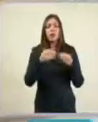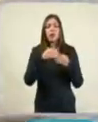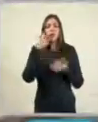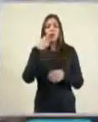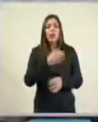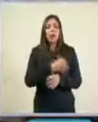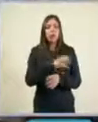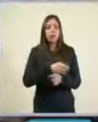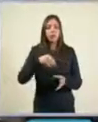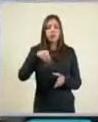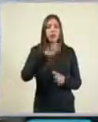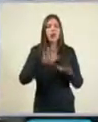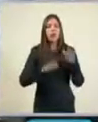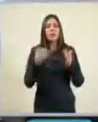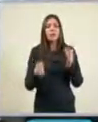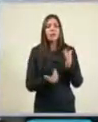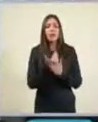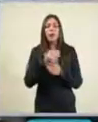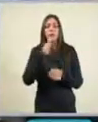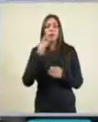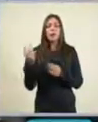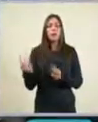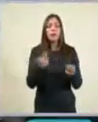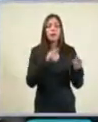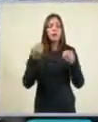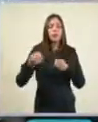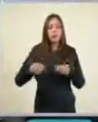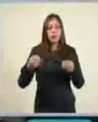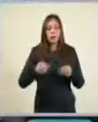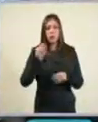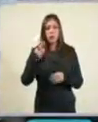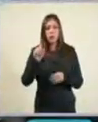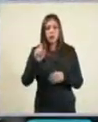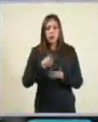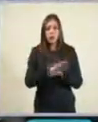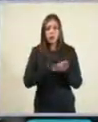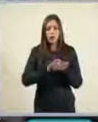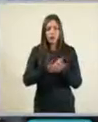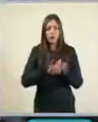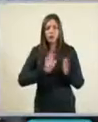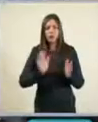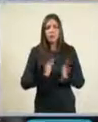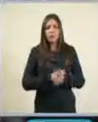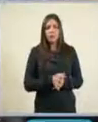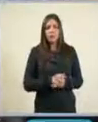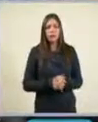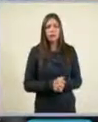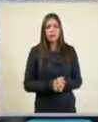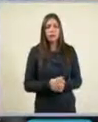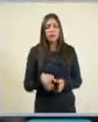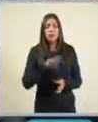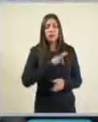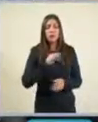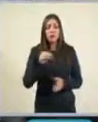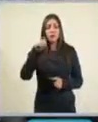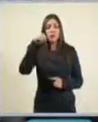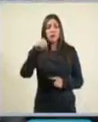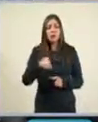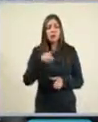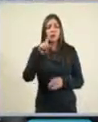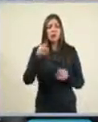Sí, pues entiende, digo, en las mañanas andamos Échame, como échame. mamás corriendo. Aquí Los tantita cortamos y agüita. los ponemos. Por ejemplo, le podemos poner un fruto ahí. Qué bonito,